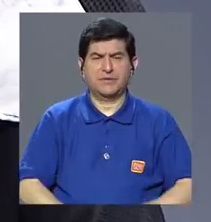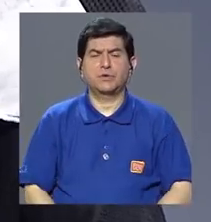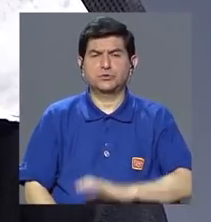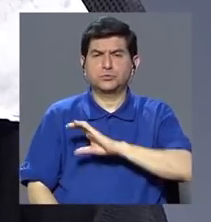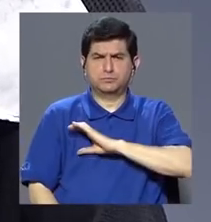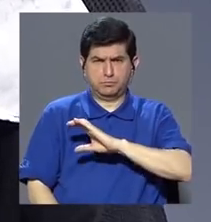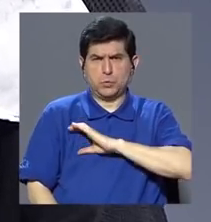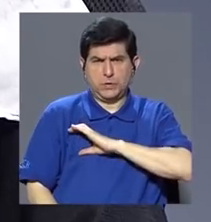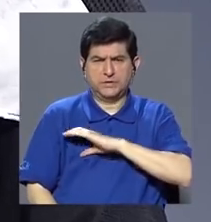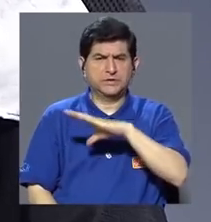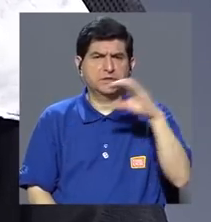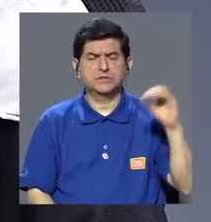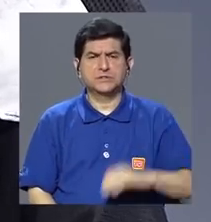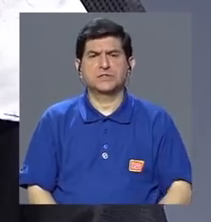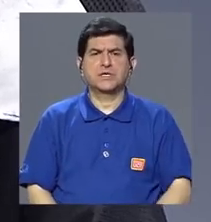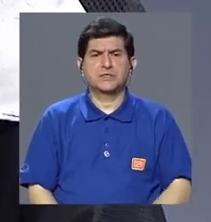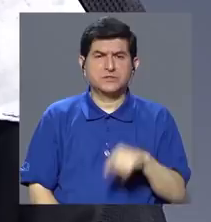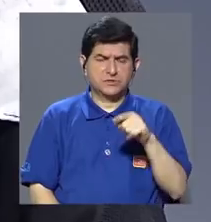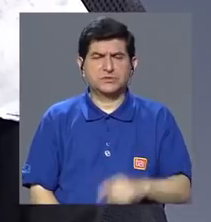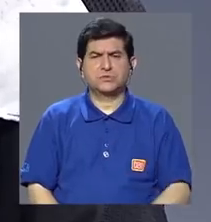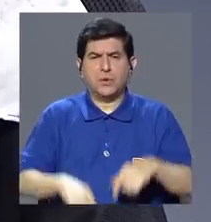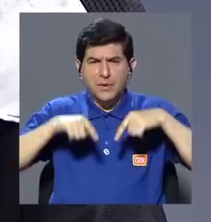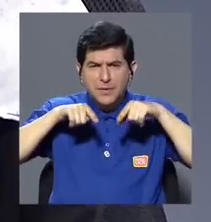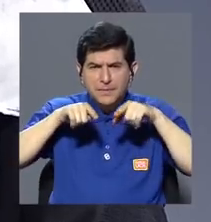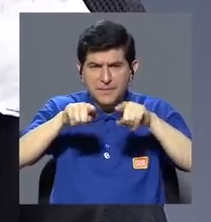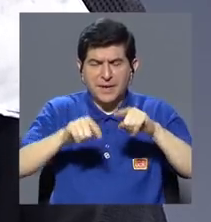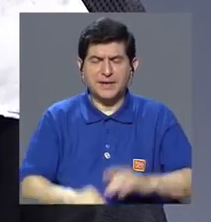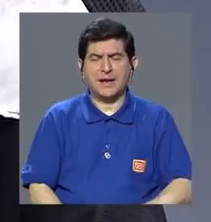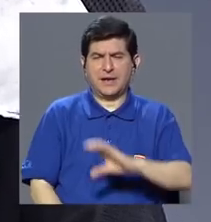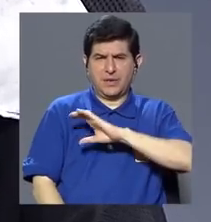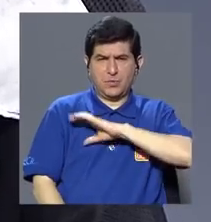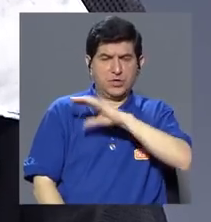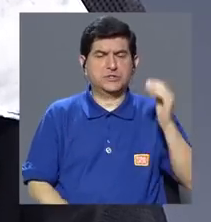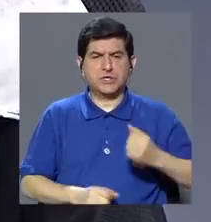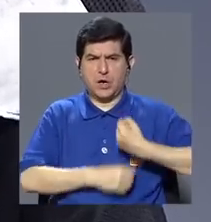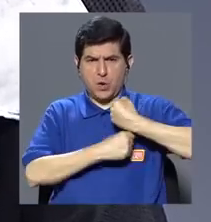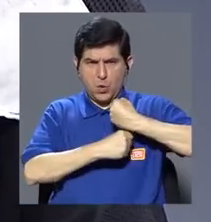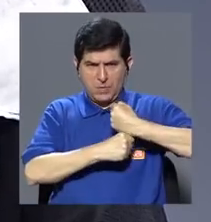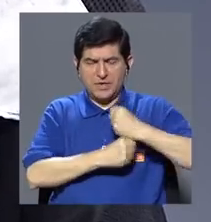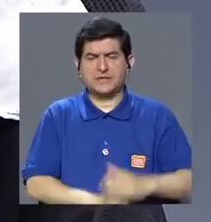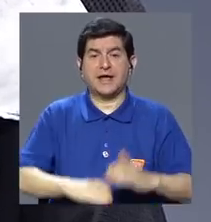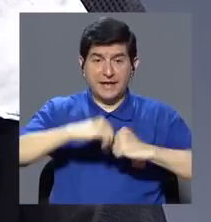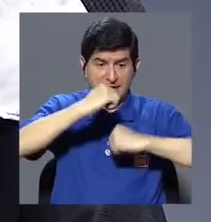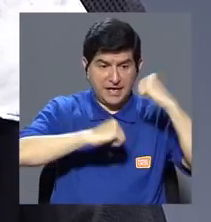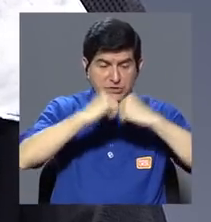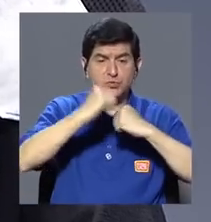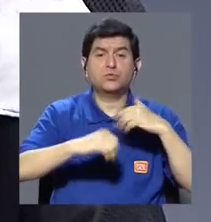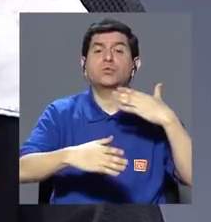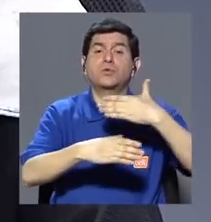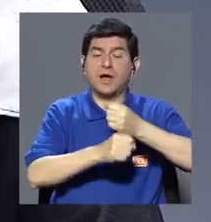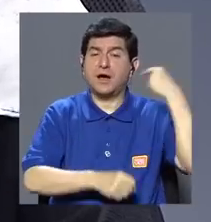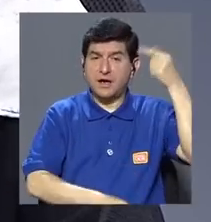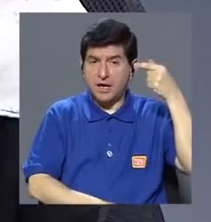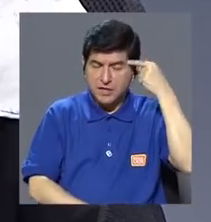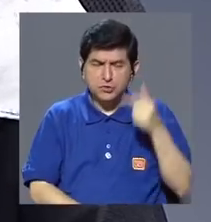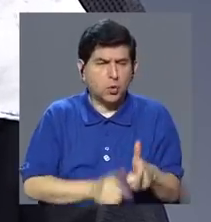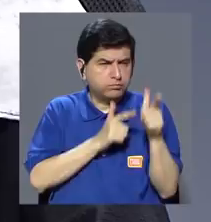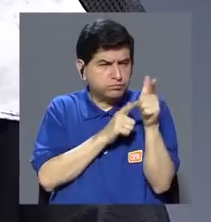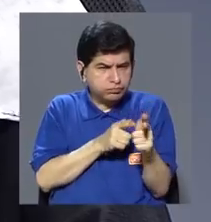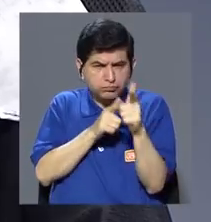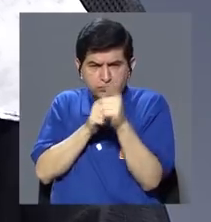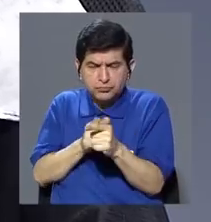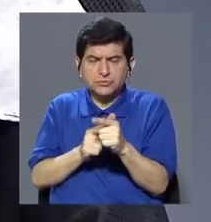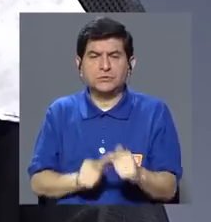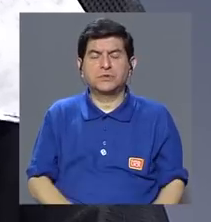policías o los parapoliciales paramilitares que son personas organizadas y estructuradas por el gobierno andan disparando